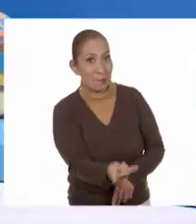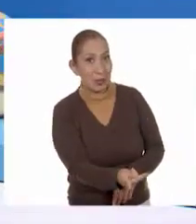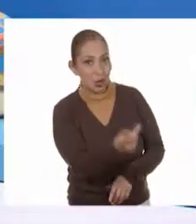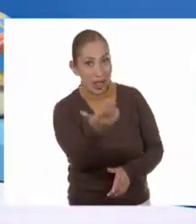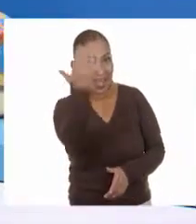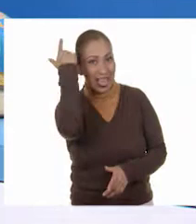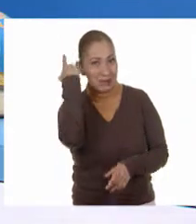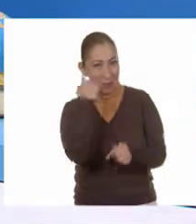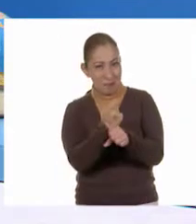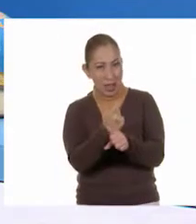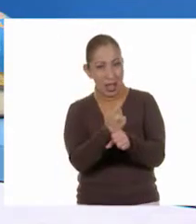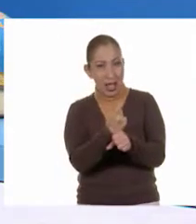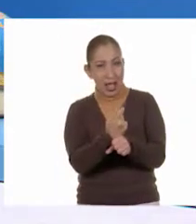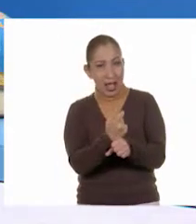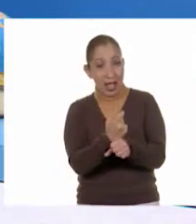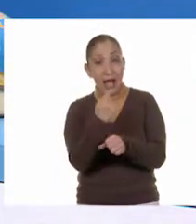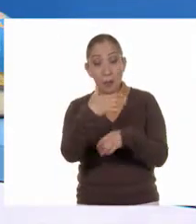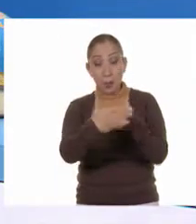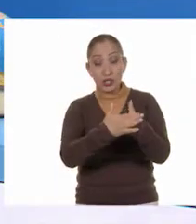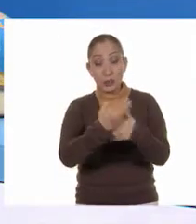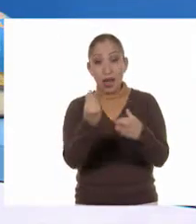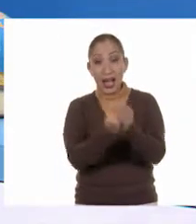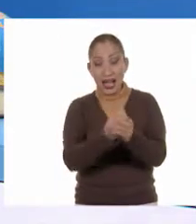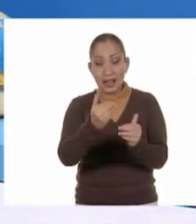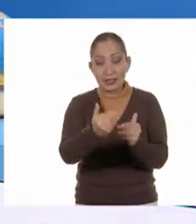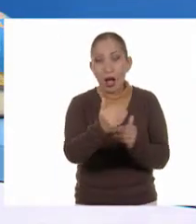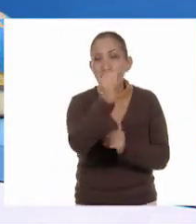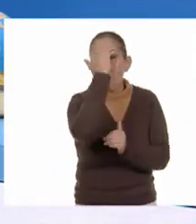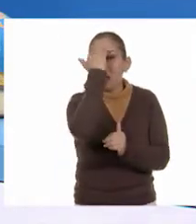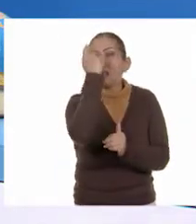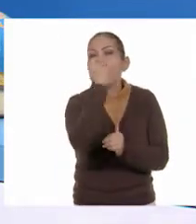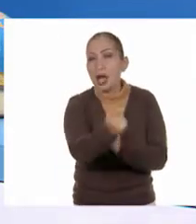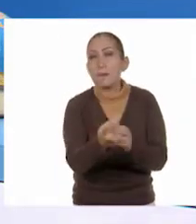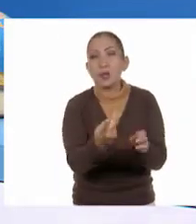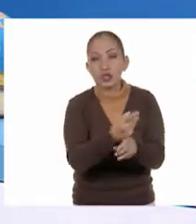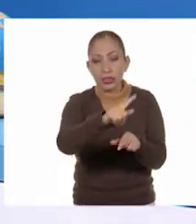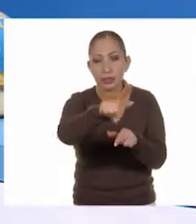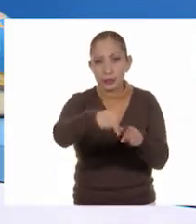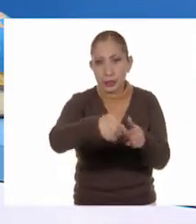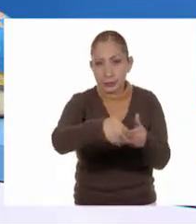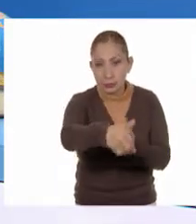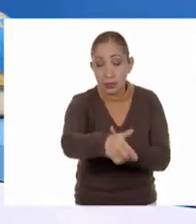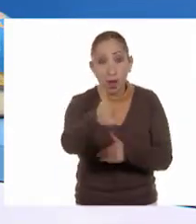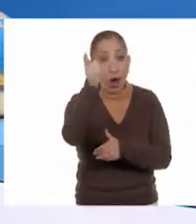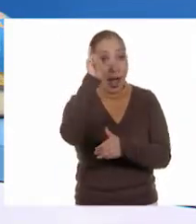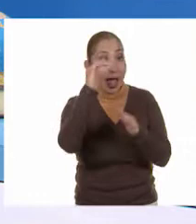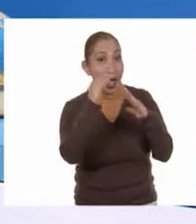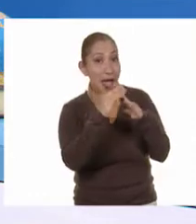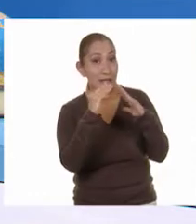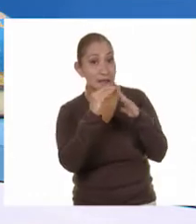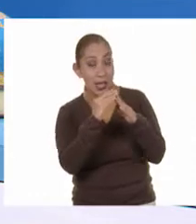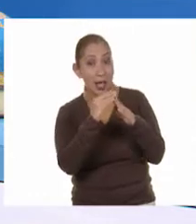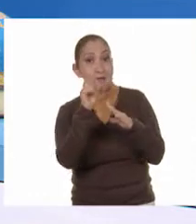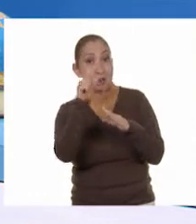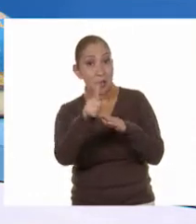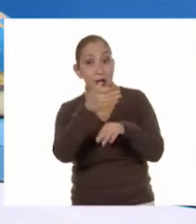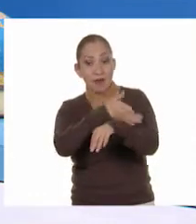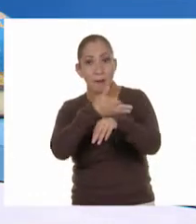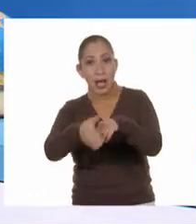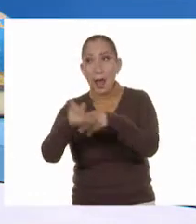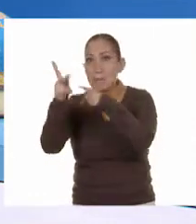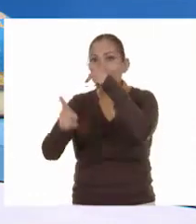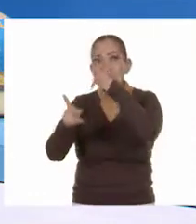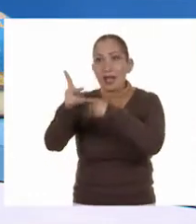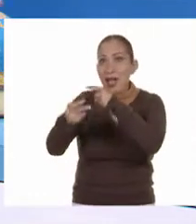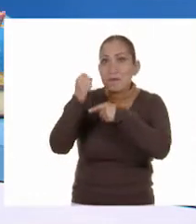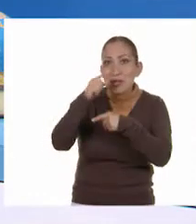pregunta central. En las siguientes sesiones conoceremos más sobre las consecuencias. Espero que en casa estén compartiendo con su familia lo